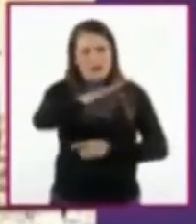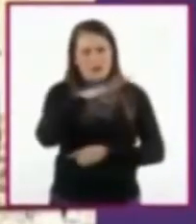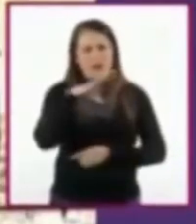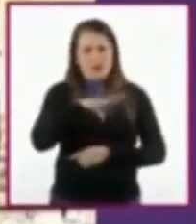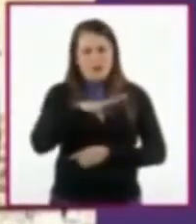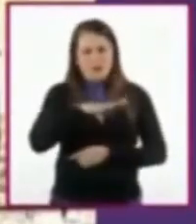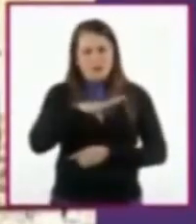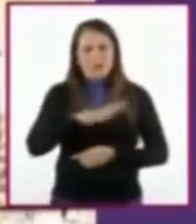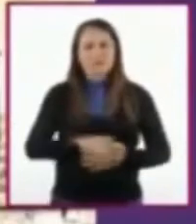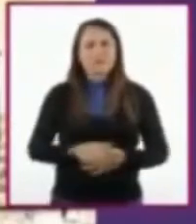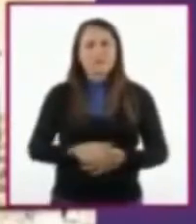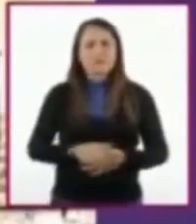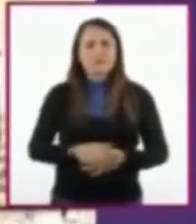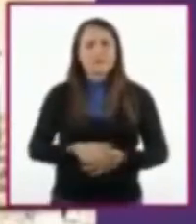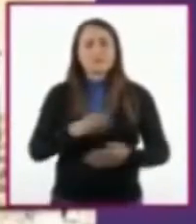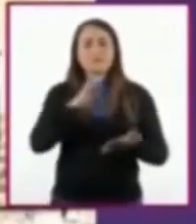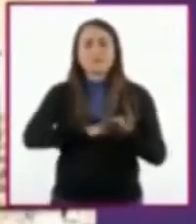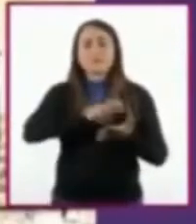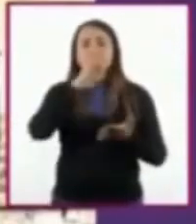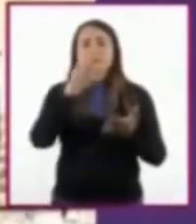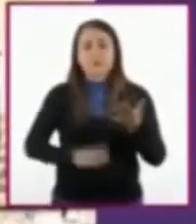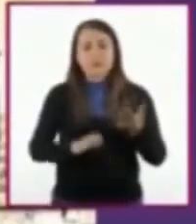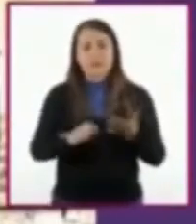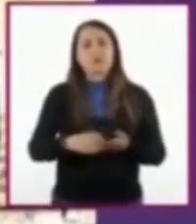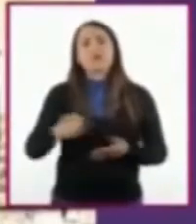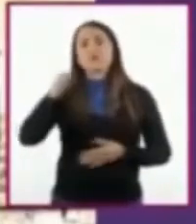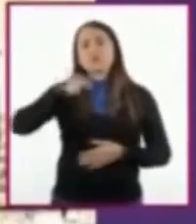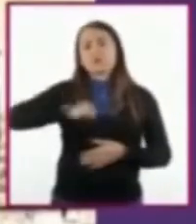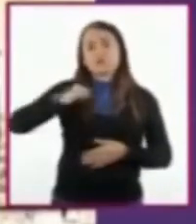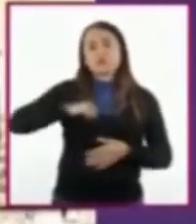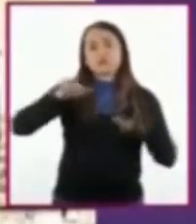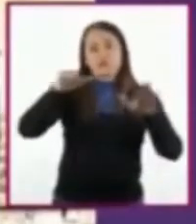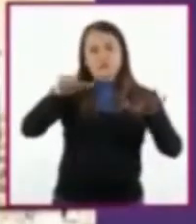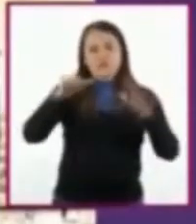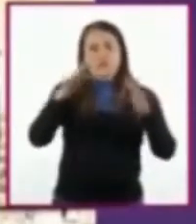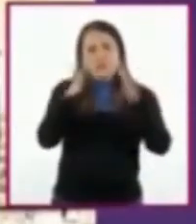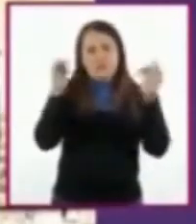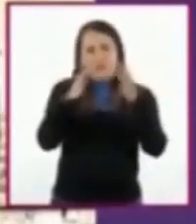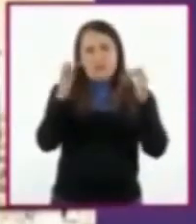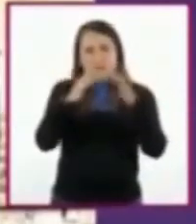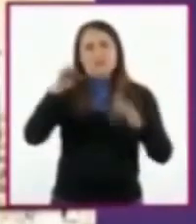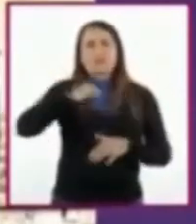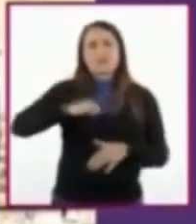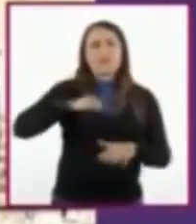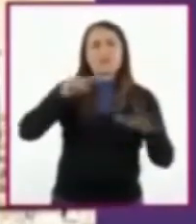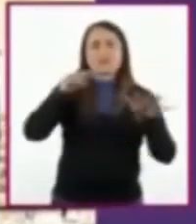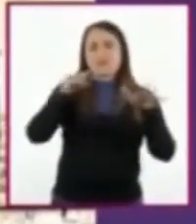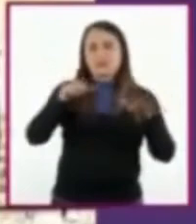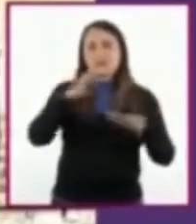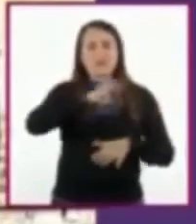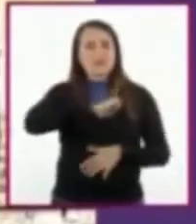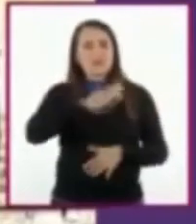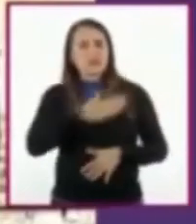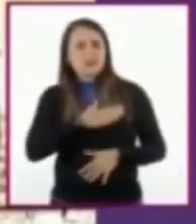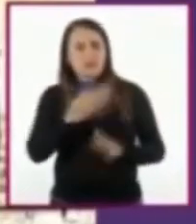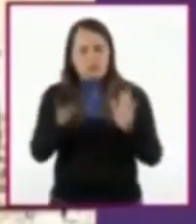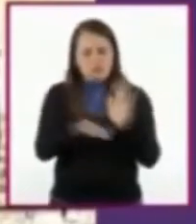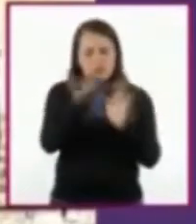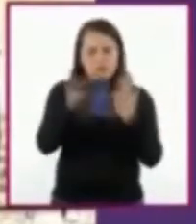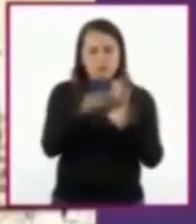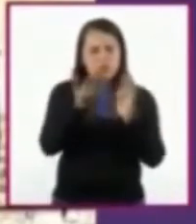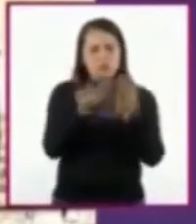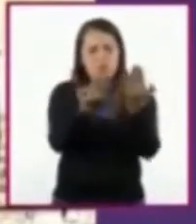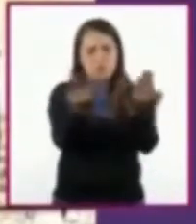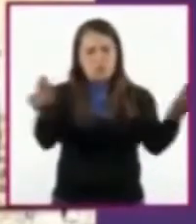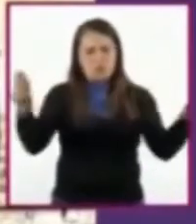habitaba. Por ejemplo, en el siglo XVI en Francia y en el siglo XVII en España, para levantar los muros se